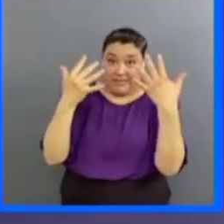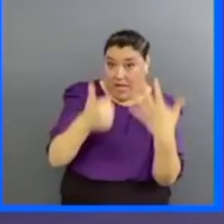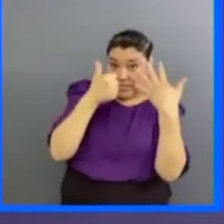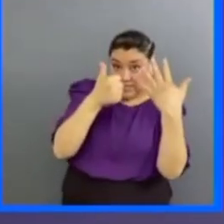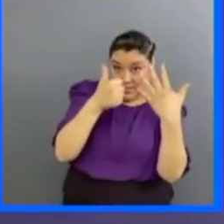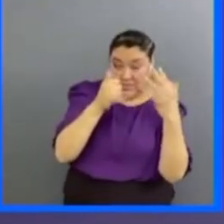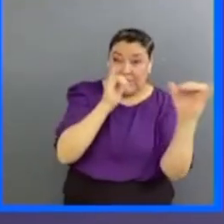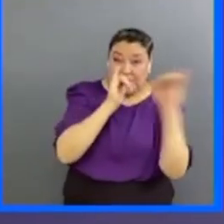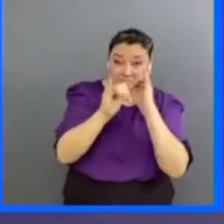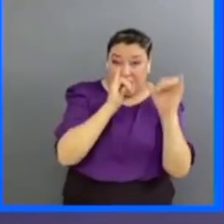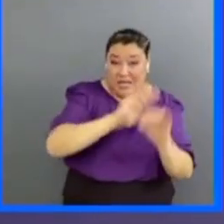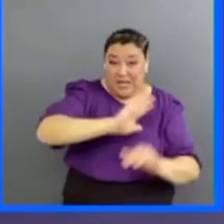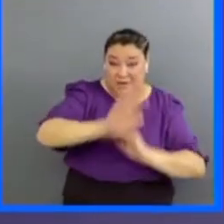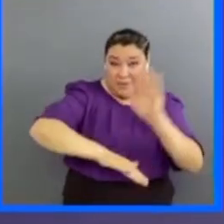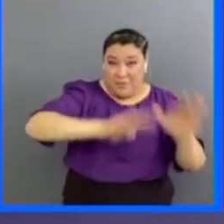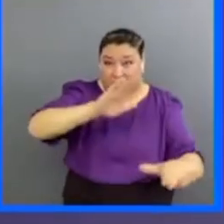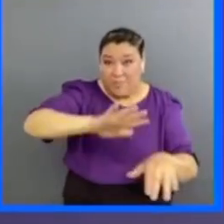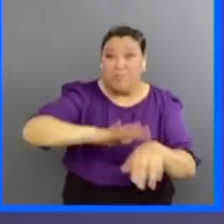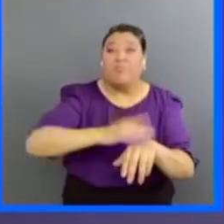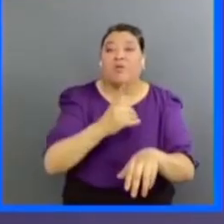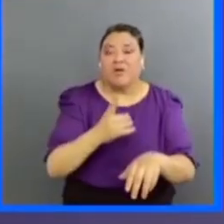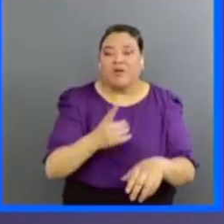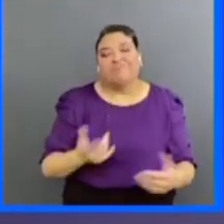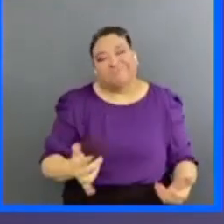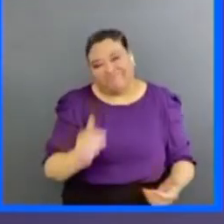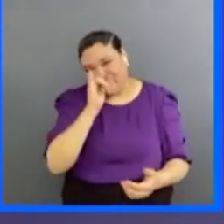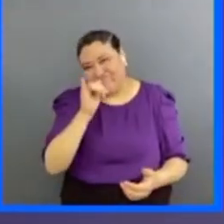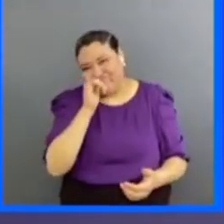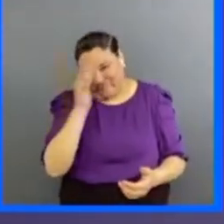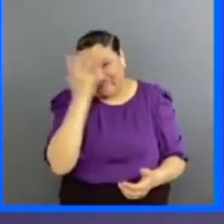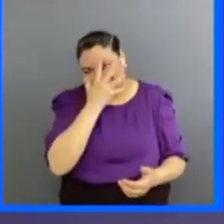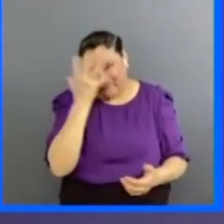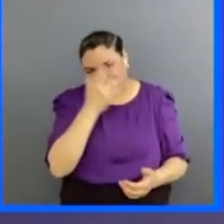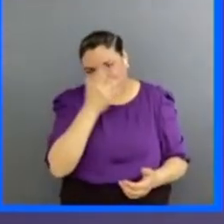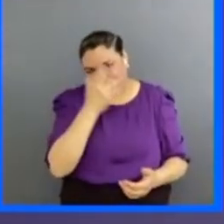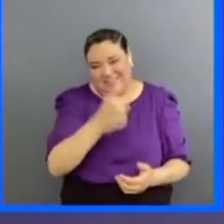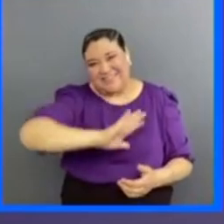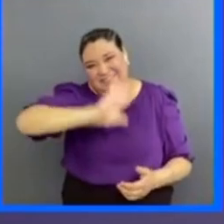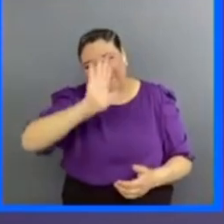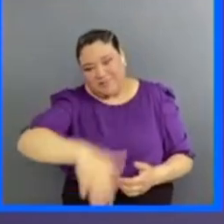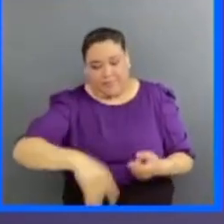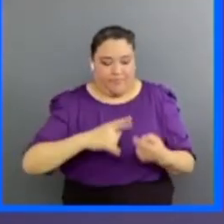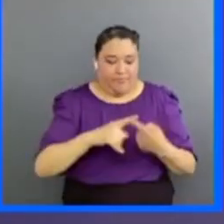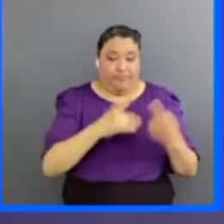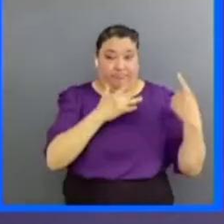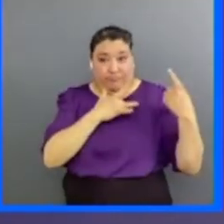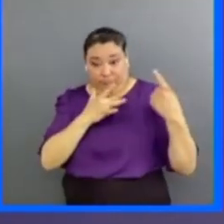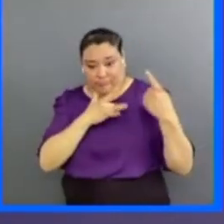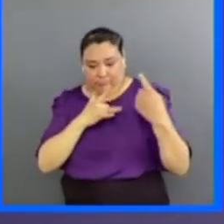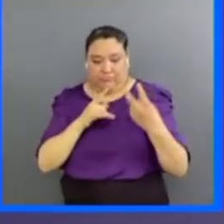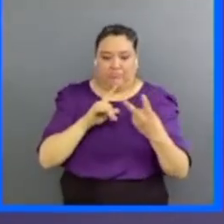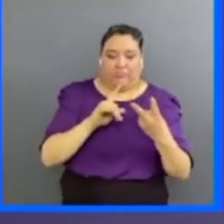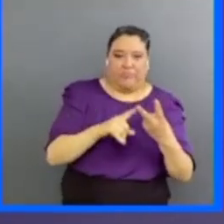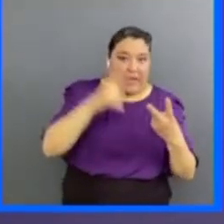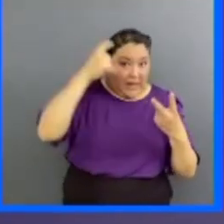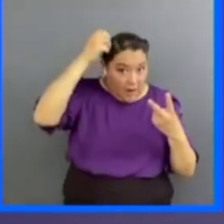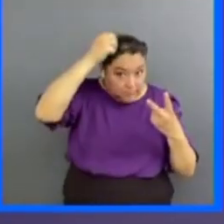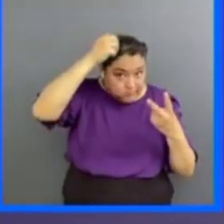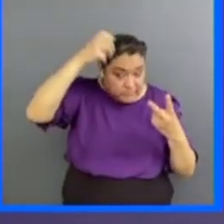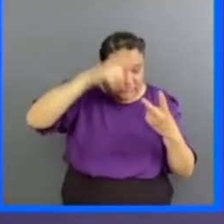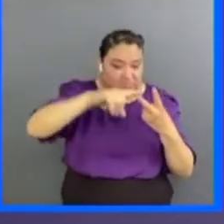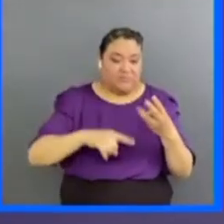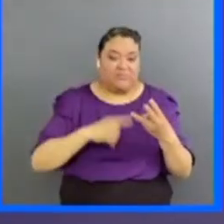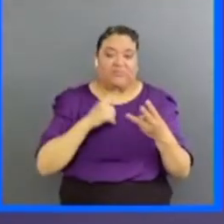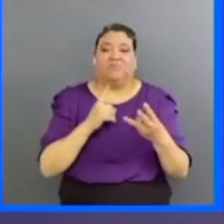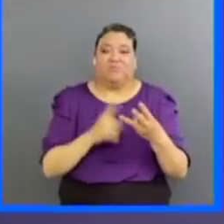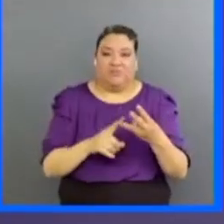directamente relacionadas con el consumo de bebidas alcohólicas. Las enfermedades del corazón, los tumores malignos, las enfermedades del